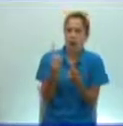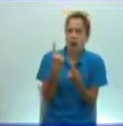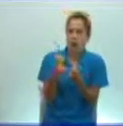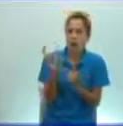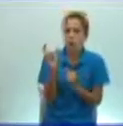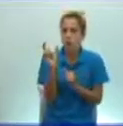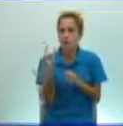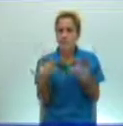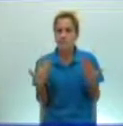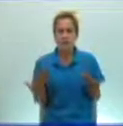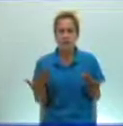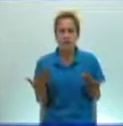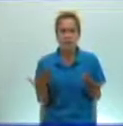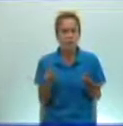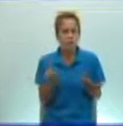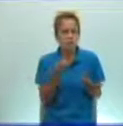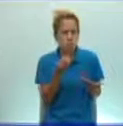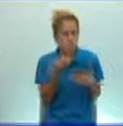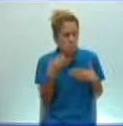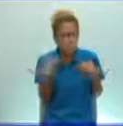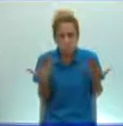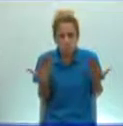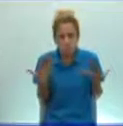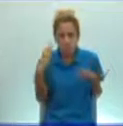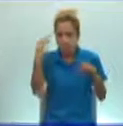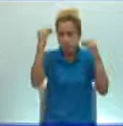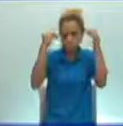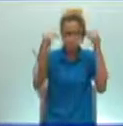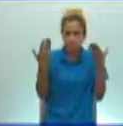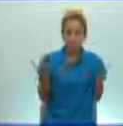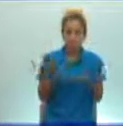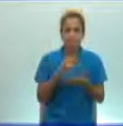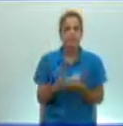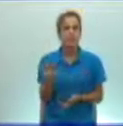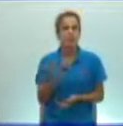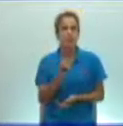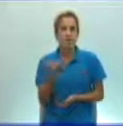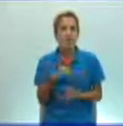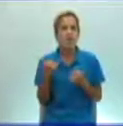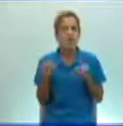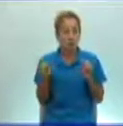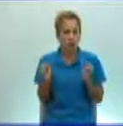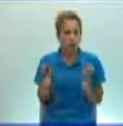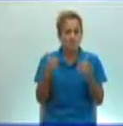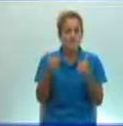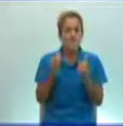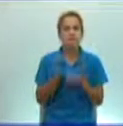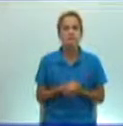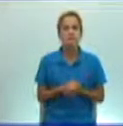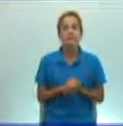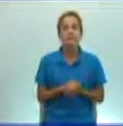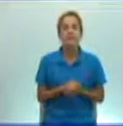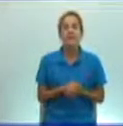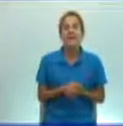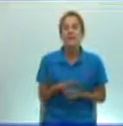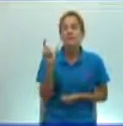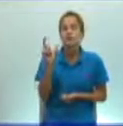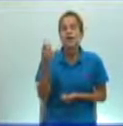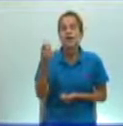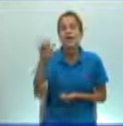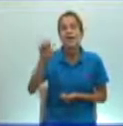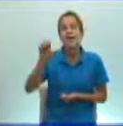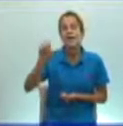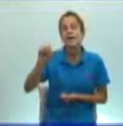de las que ustedes hayan escrito, no tienen de qué preocuparse, igualmente están correctas. Y en el caso de las